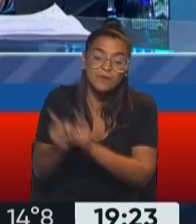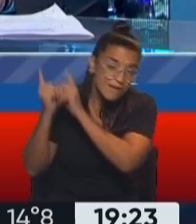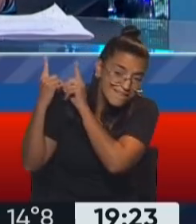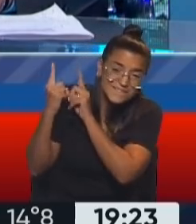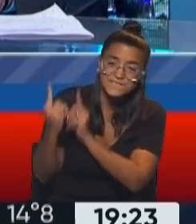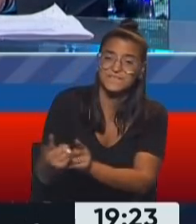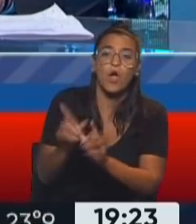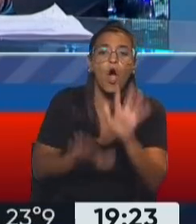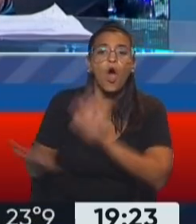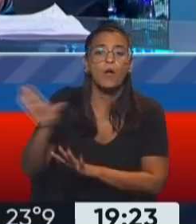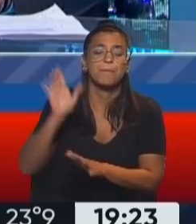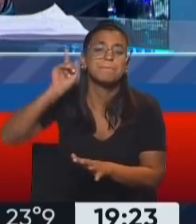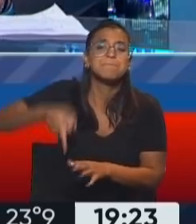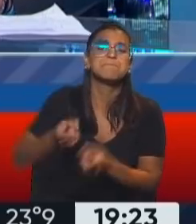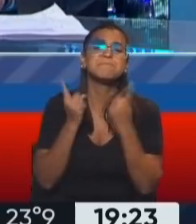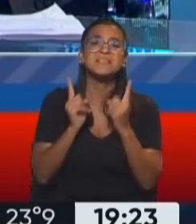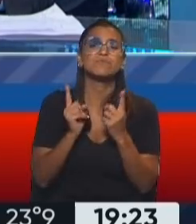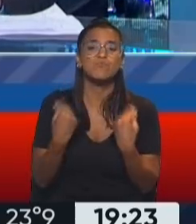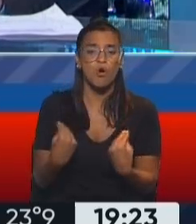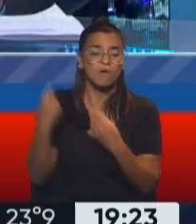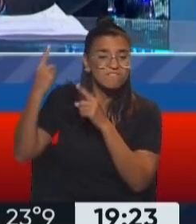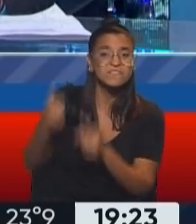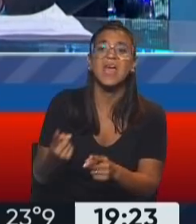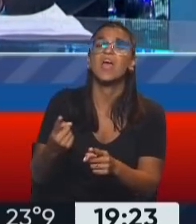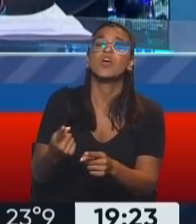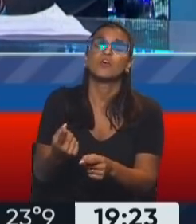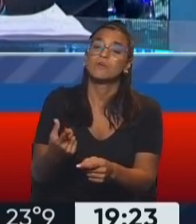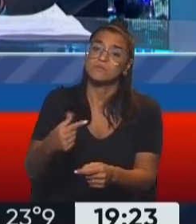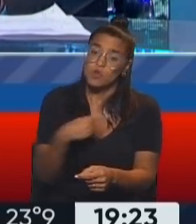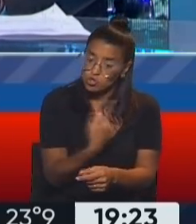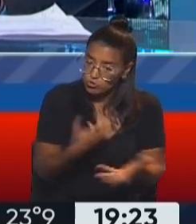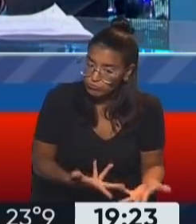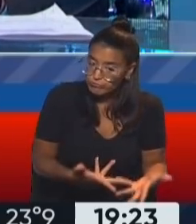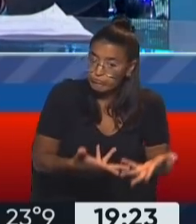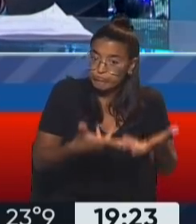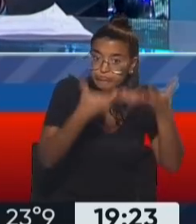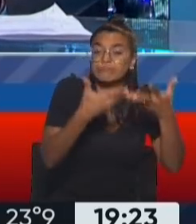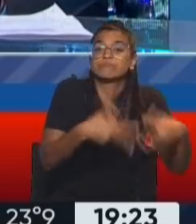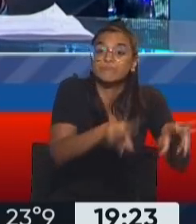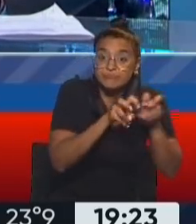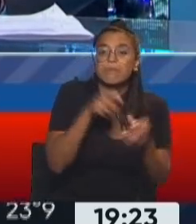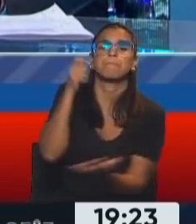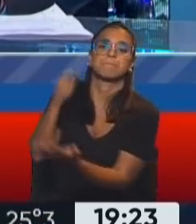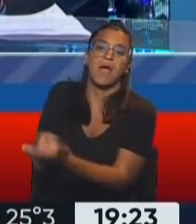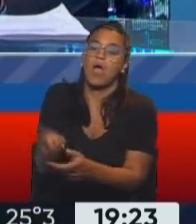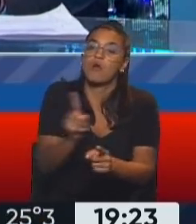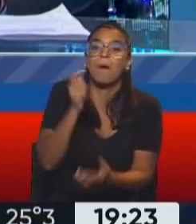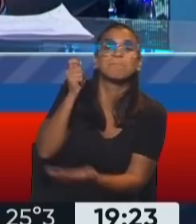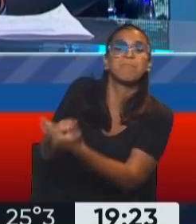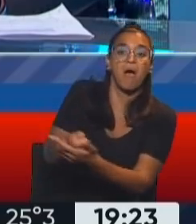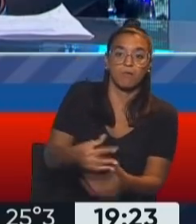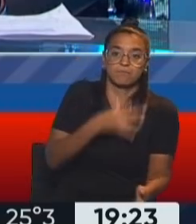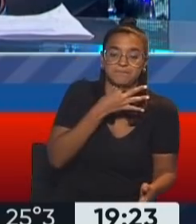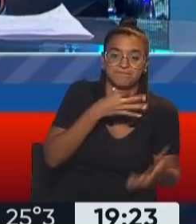absolutamente ordenado desde el día 1 de la gestión es queremos crecer para pagar. Crecer para pagar, no pagar sin crecer,